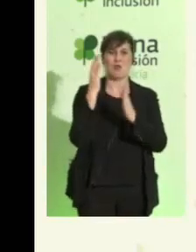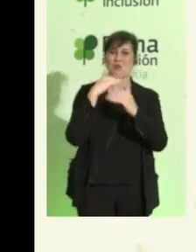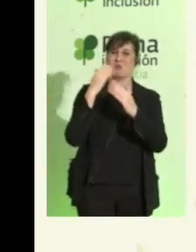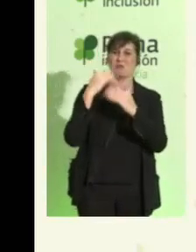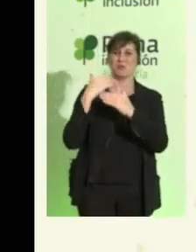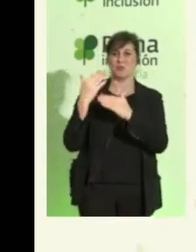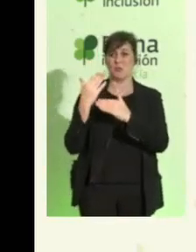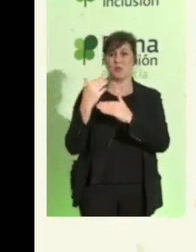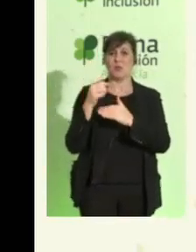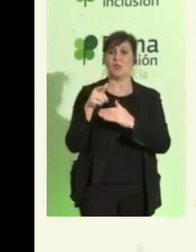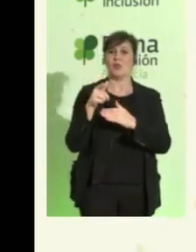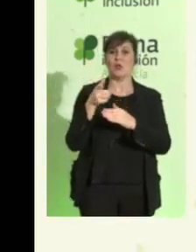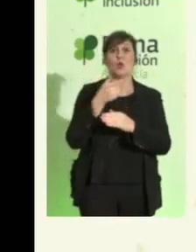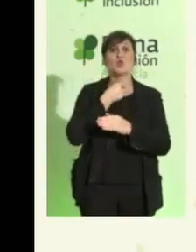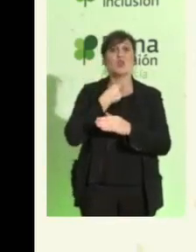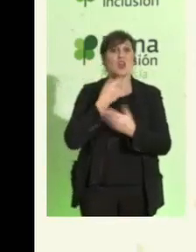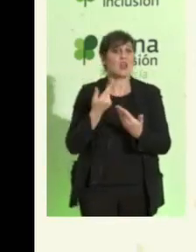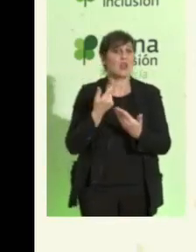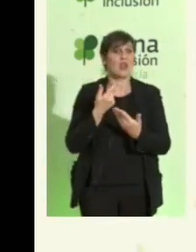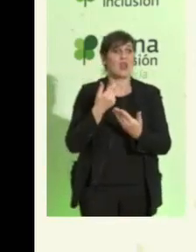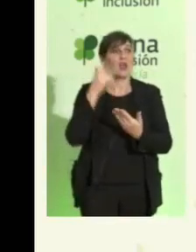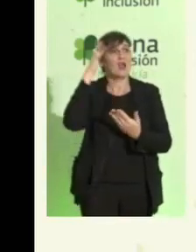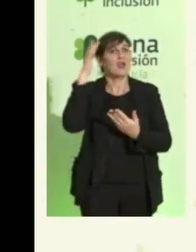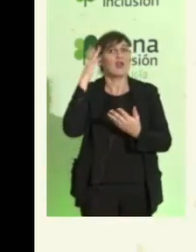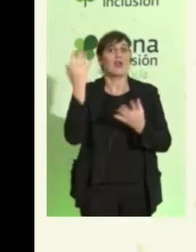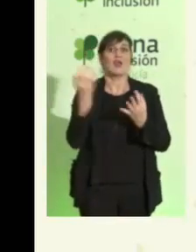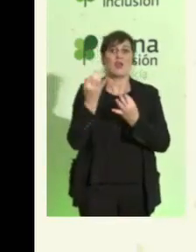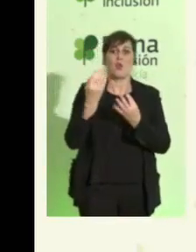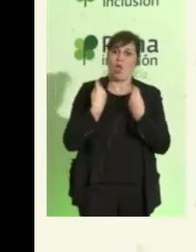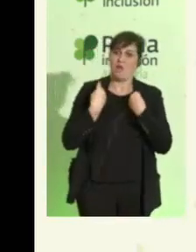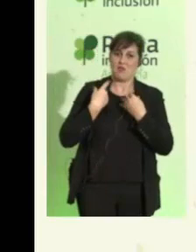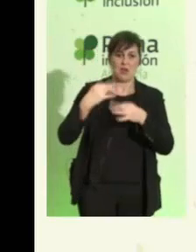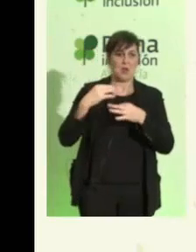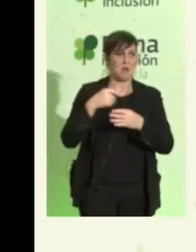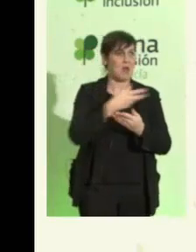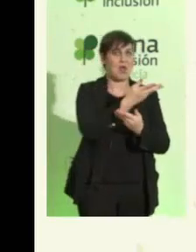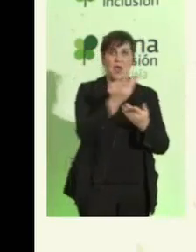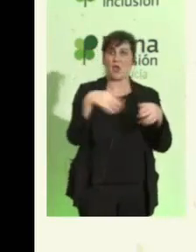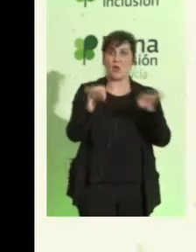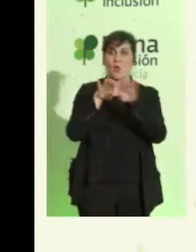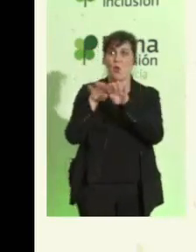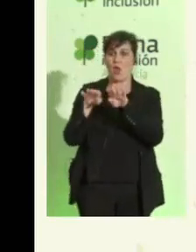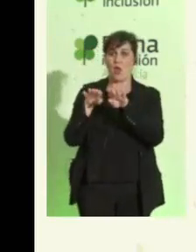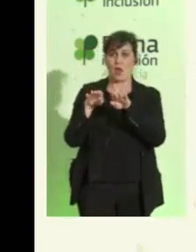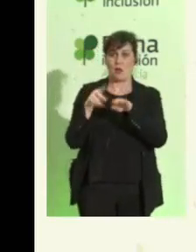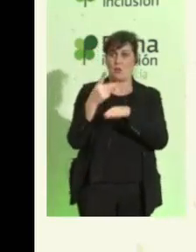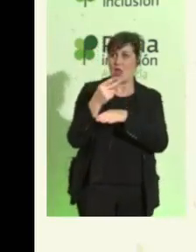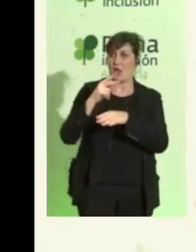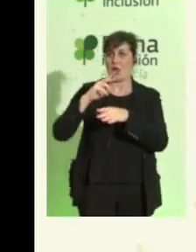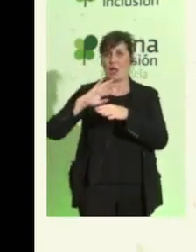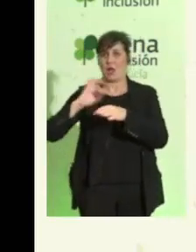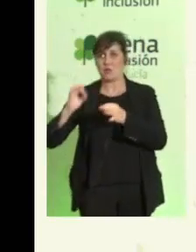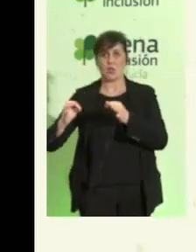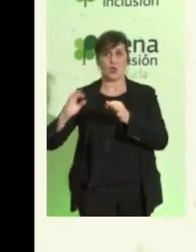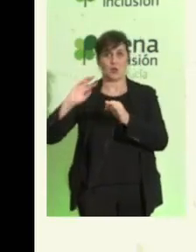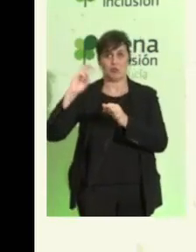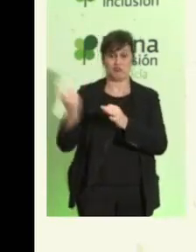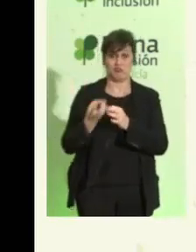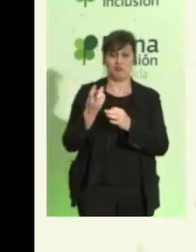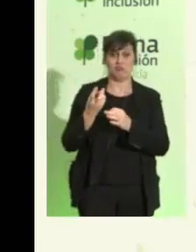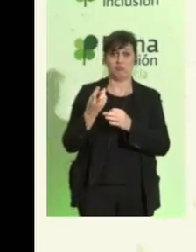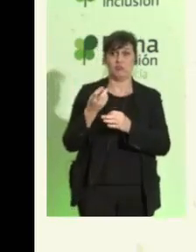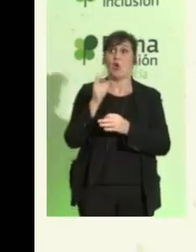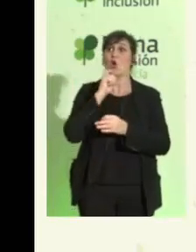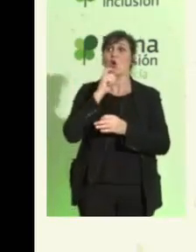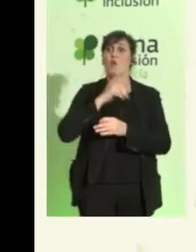nosotras, era centrarnos en las relaciones y cómo ayudar a las personas con las que trabajamos a encontrarse a gente en su